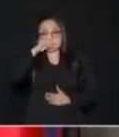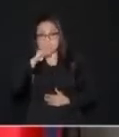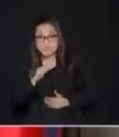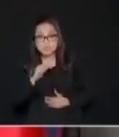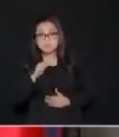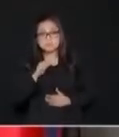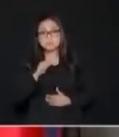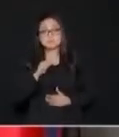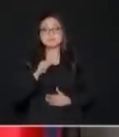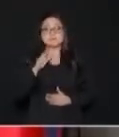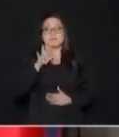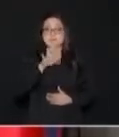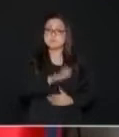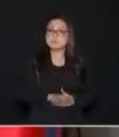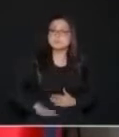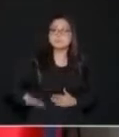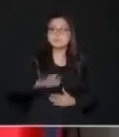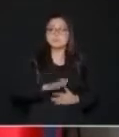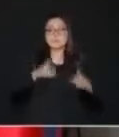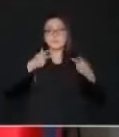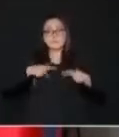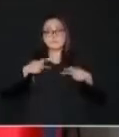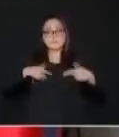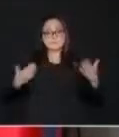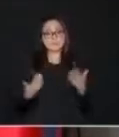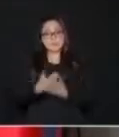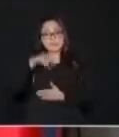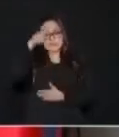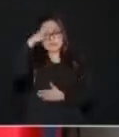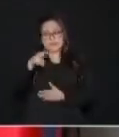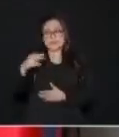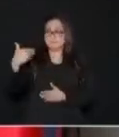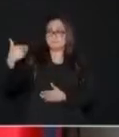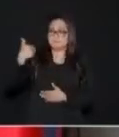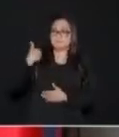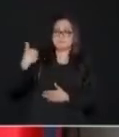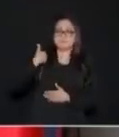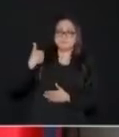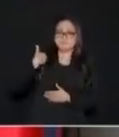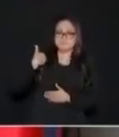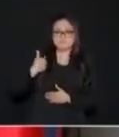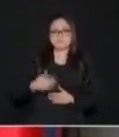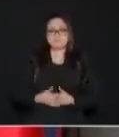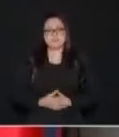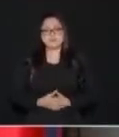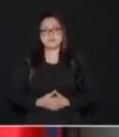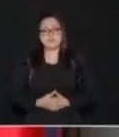hicieren que la nación me lo demande